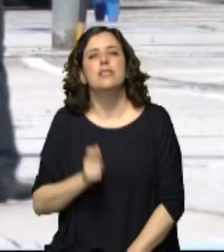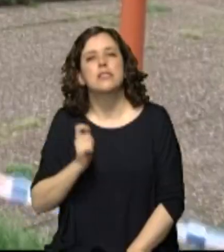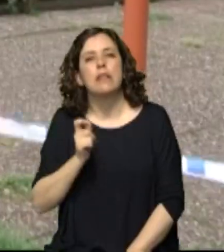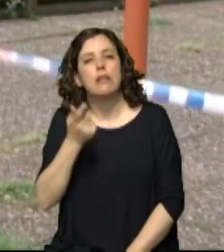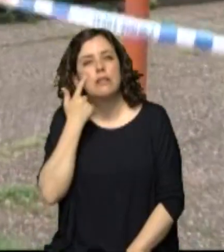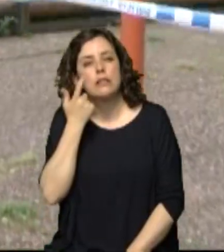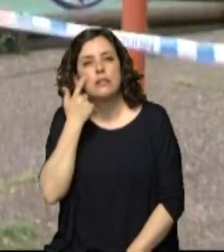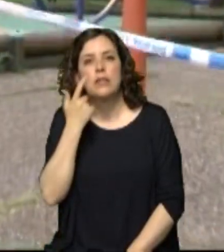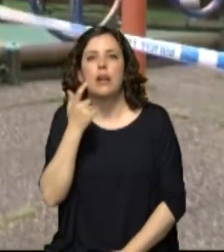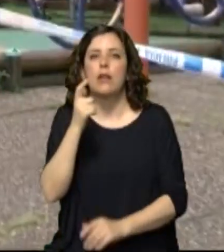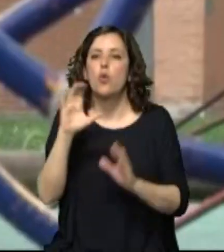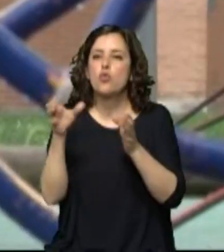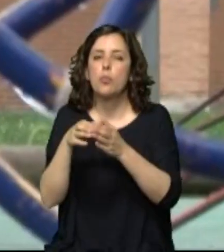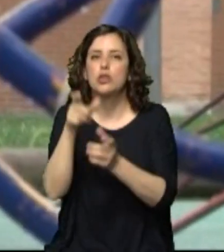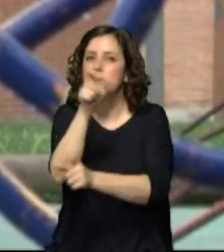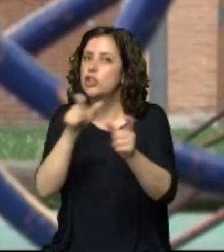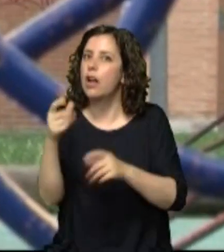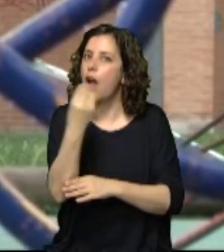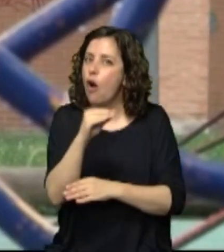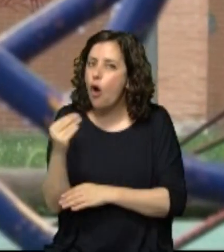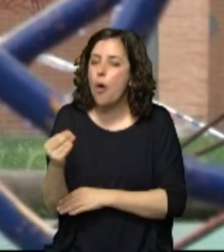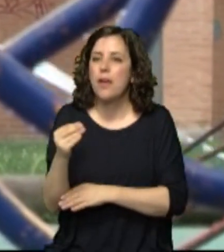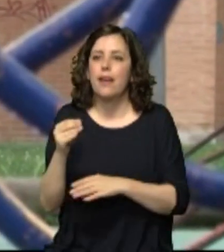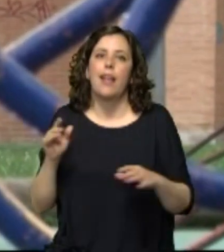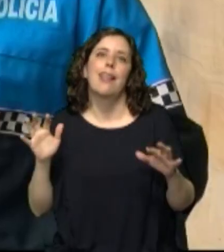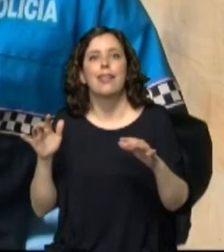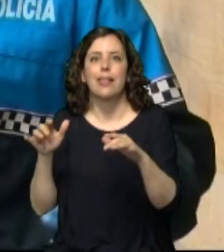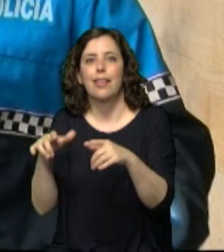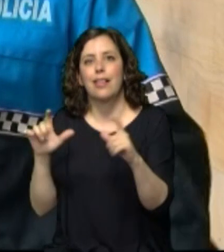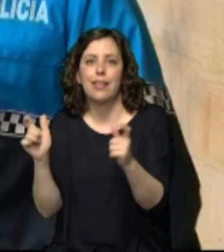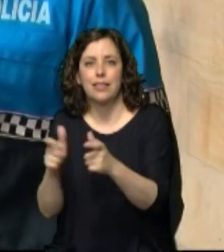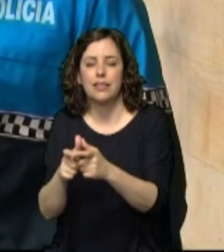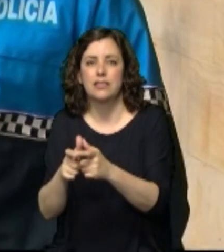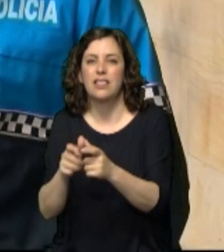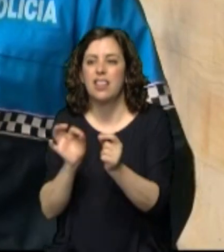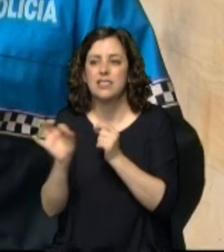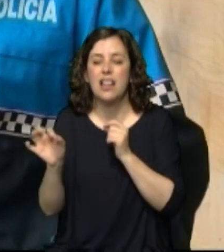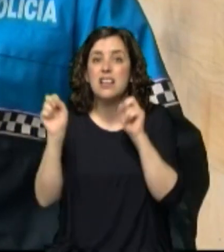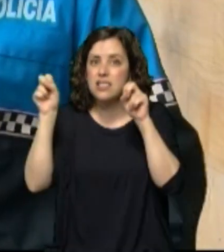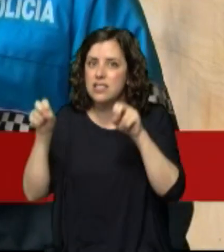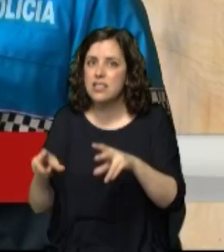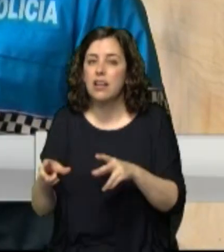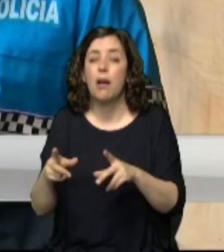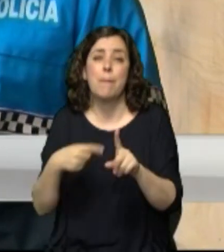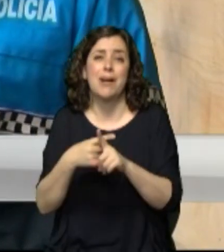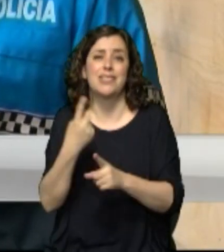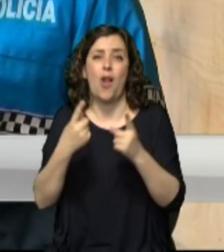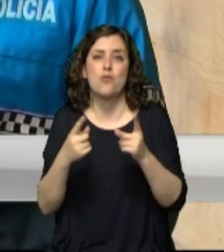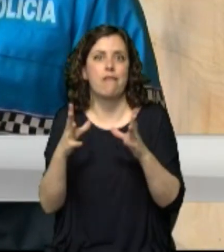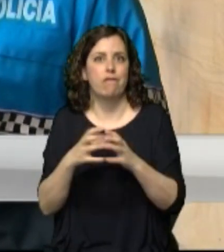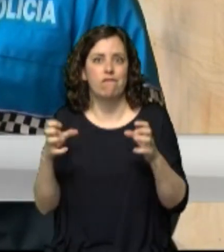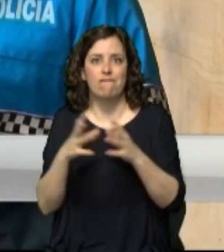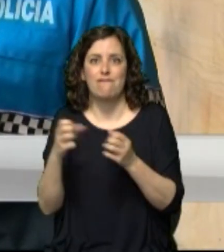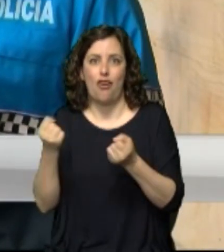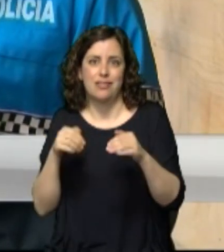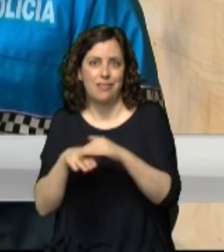que se junten y que no respeten las distancias de seguridad y además algunos de ellos están deseosos de que se abran las bajeras de jóvenes,